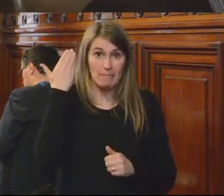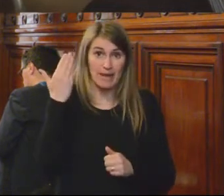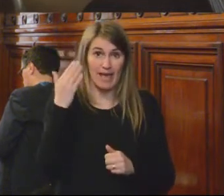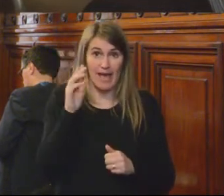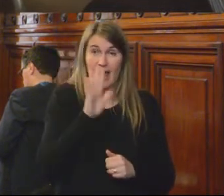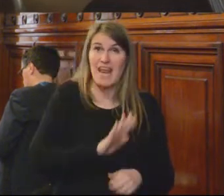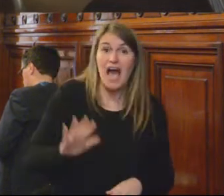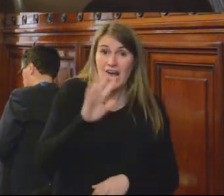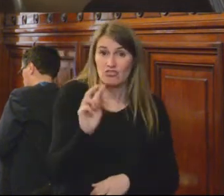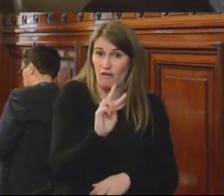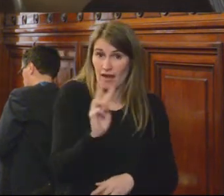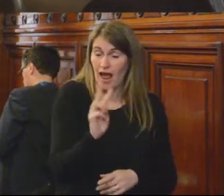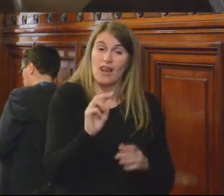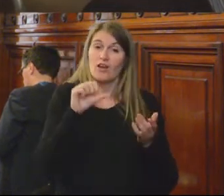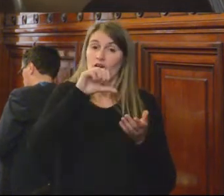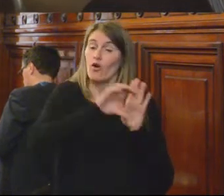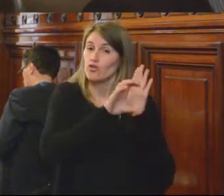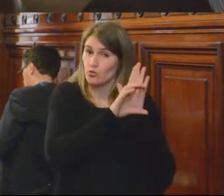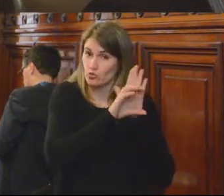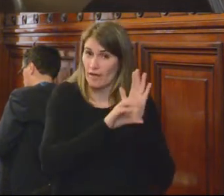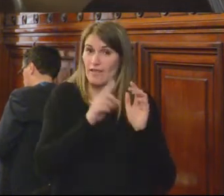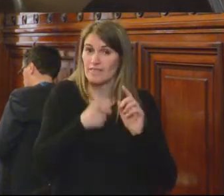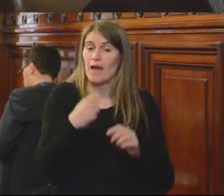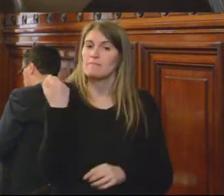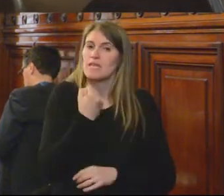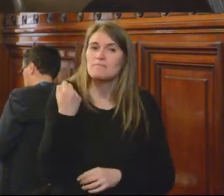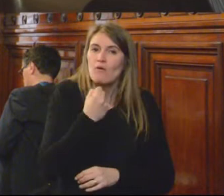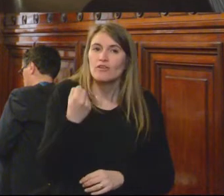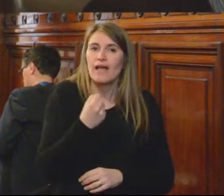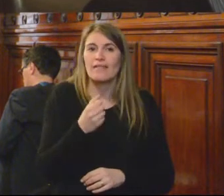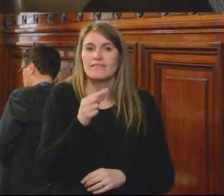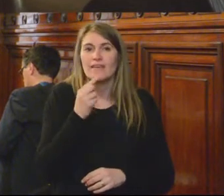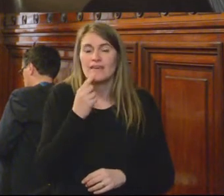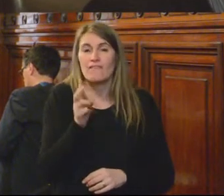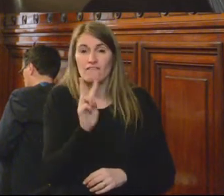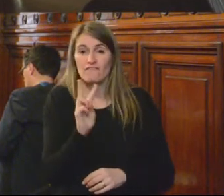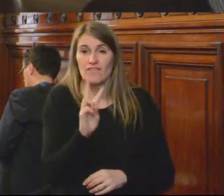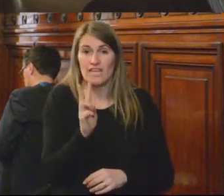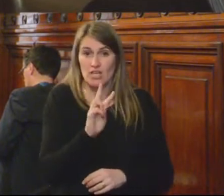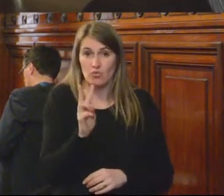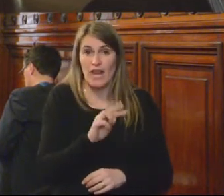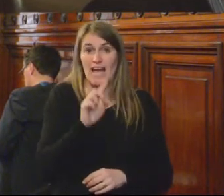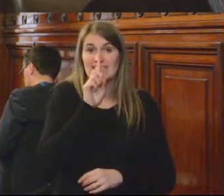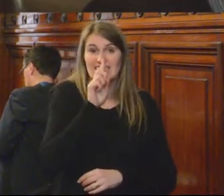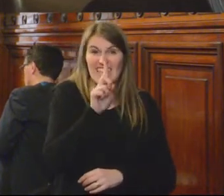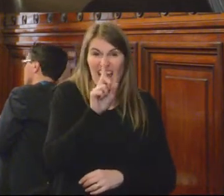Venezuela. También es importante y queremos destacar que la voz de Venezuela, de más de